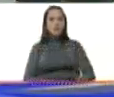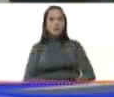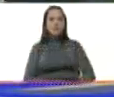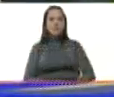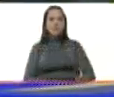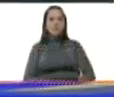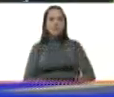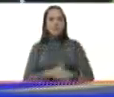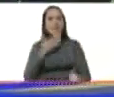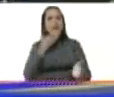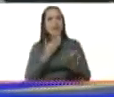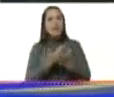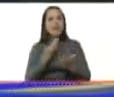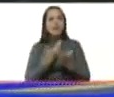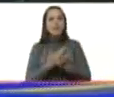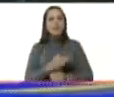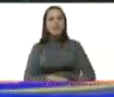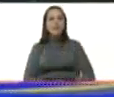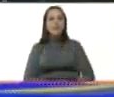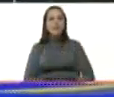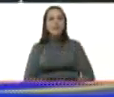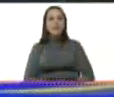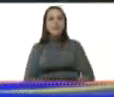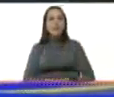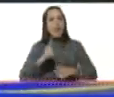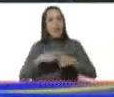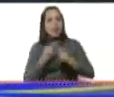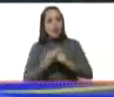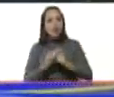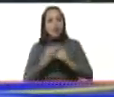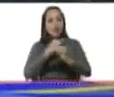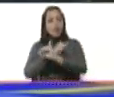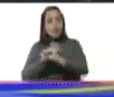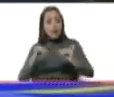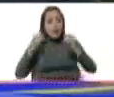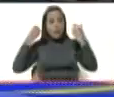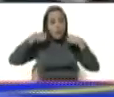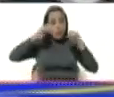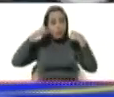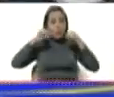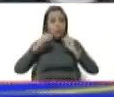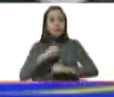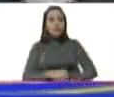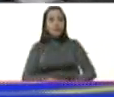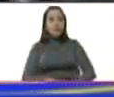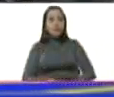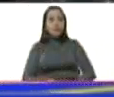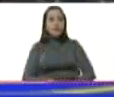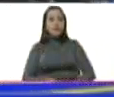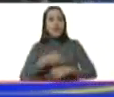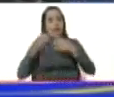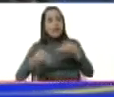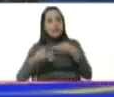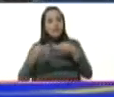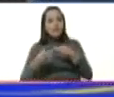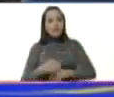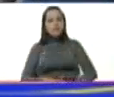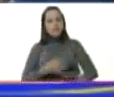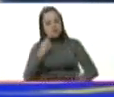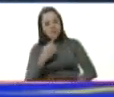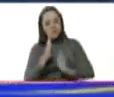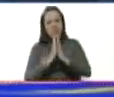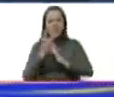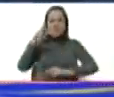muchachas. Gracias. Le damos las gracias. Entonces, cuando terminamos esta parte de los ejercicios, generalmente les pedimos a ellas que se sienten